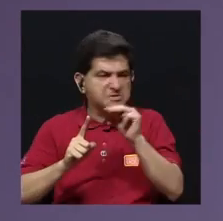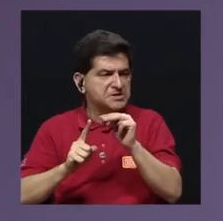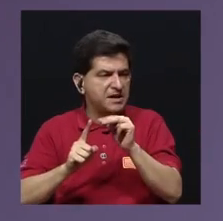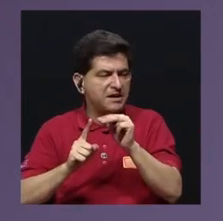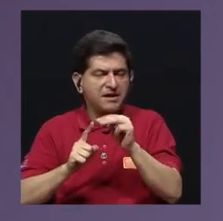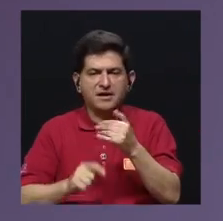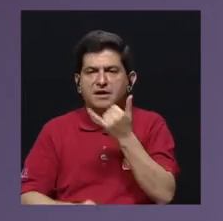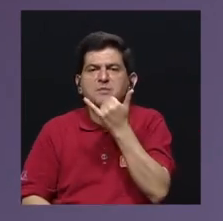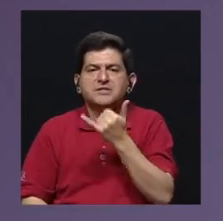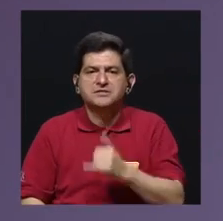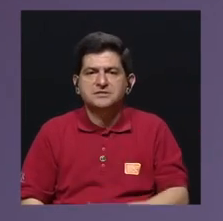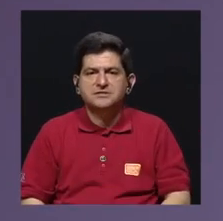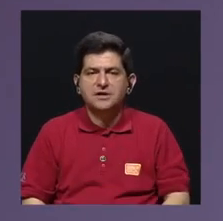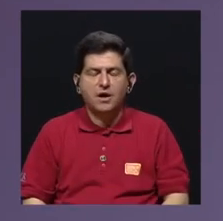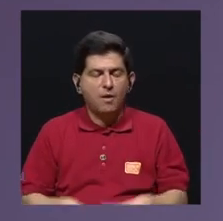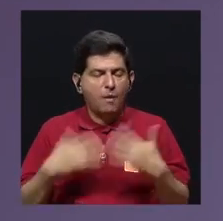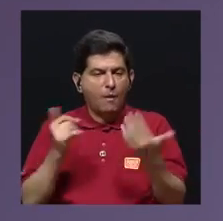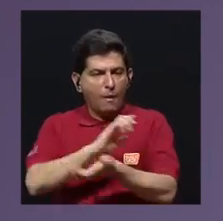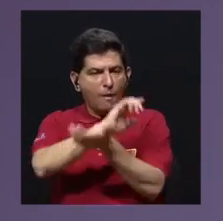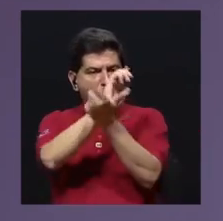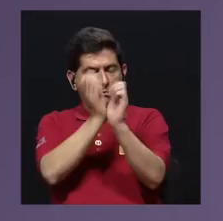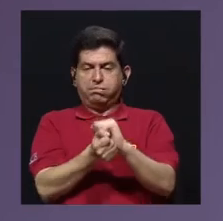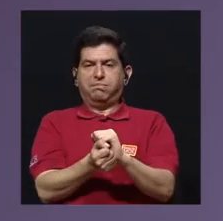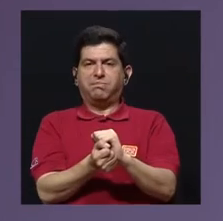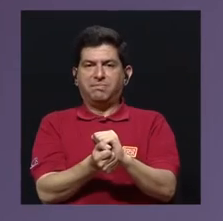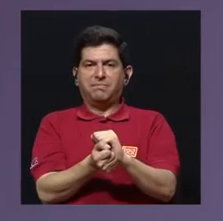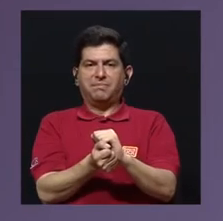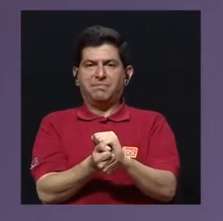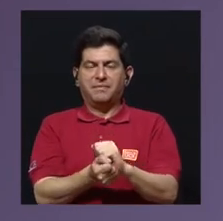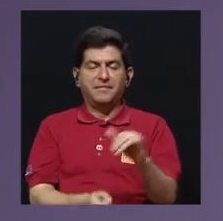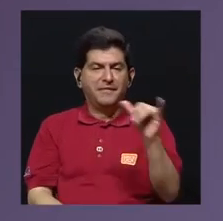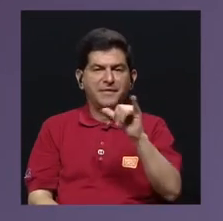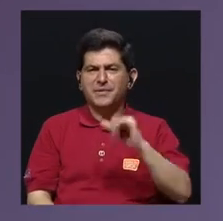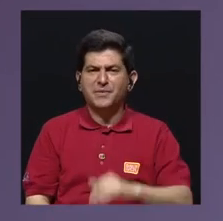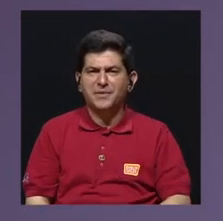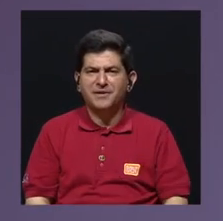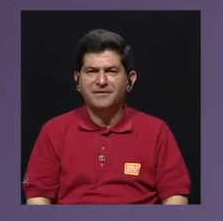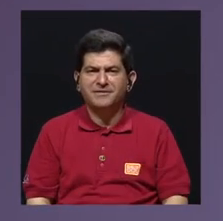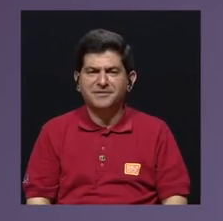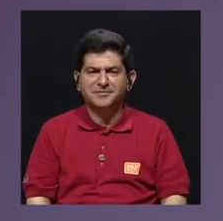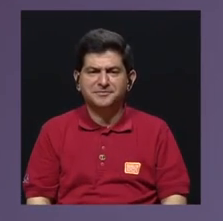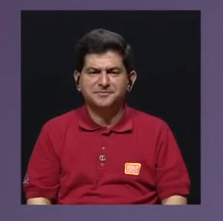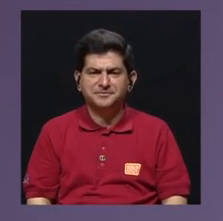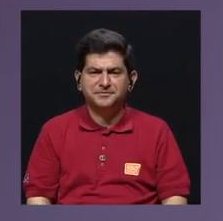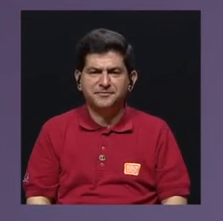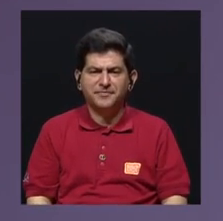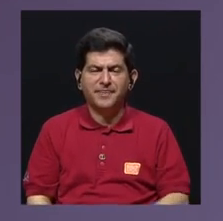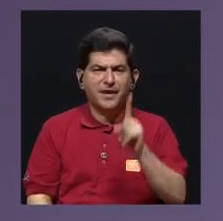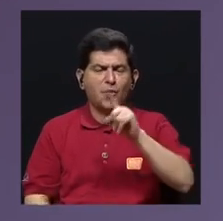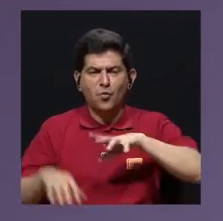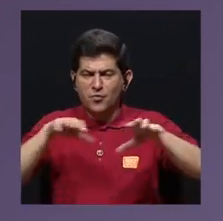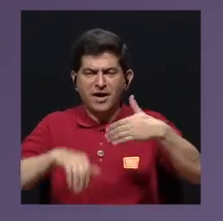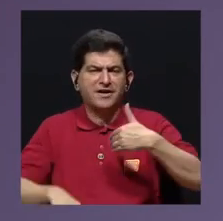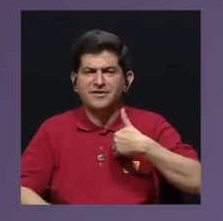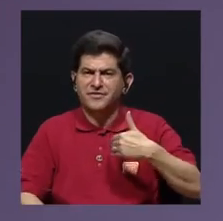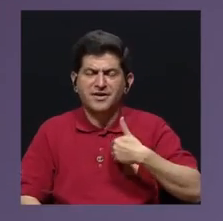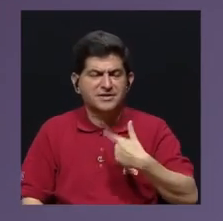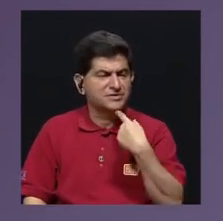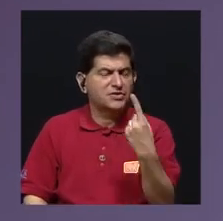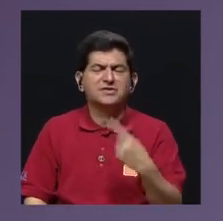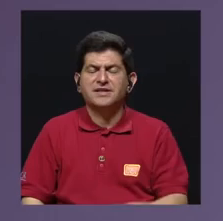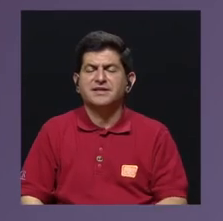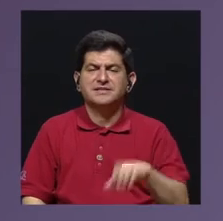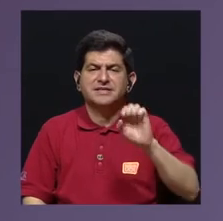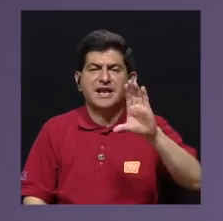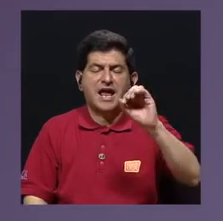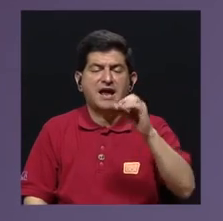pasa con esto? Cambia un montón. Justamente esto, que fue como una reacción que teníamos de decir en eco lo